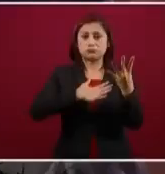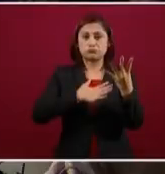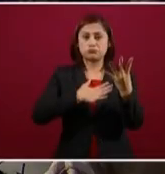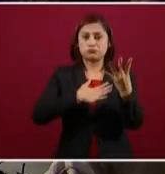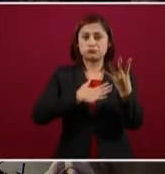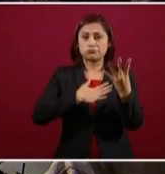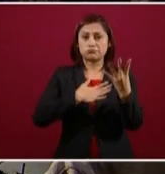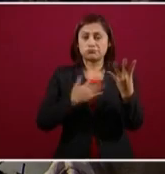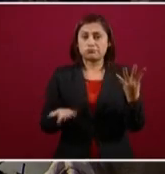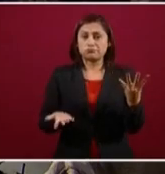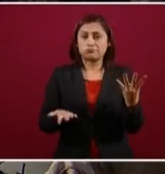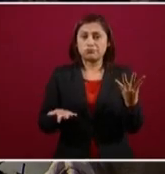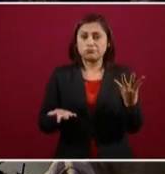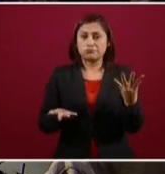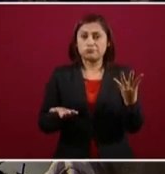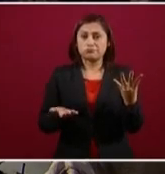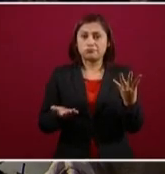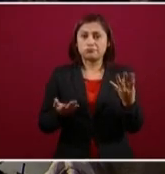Y